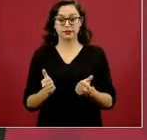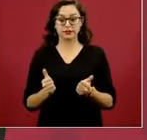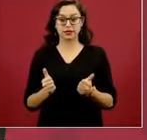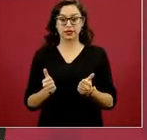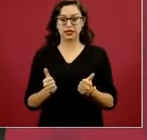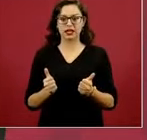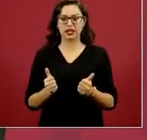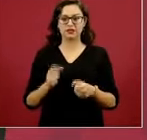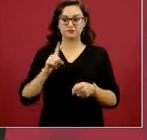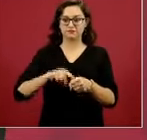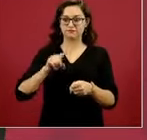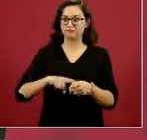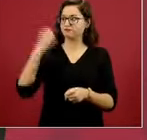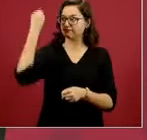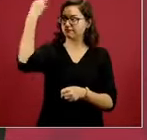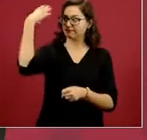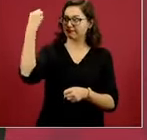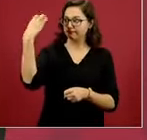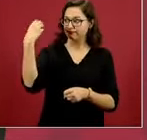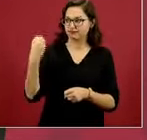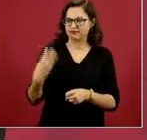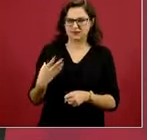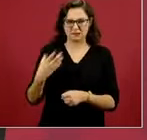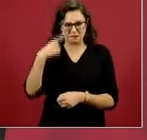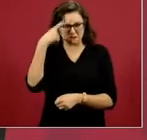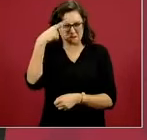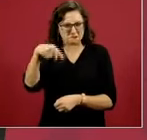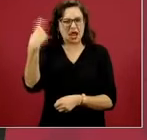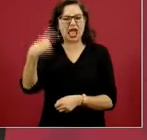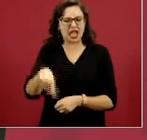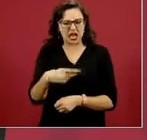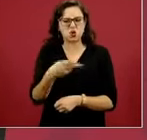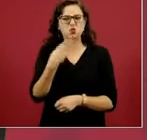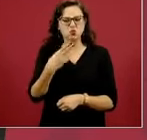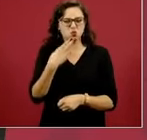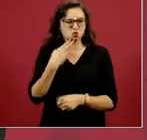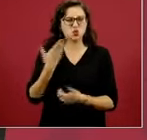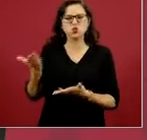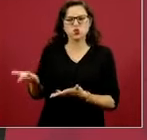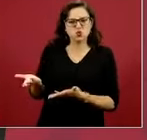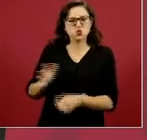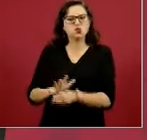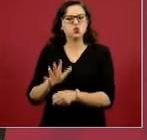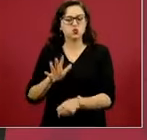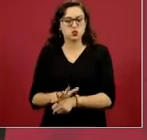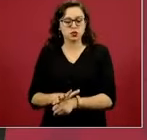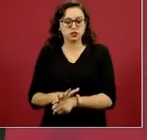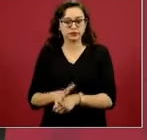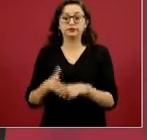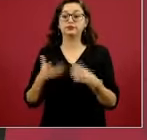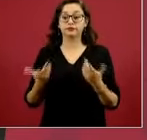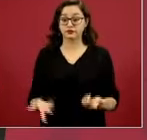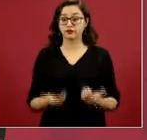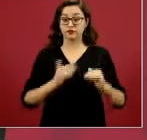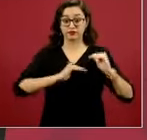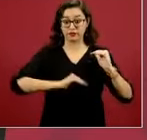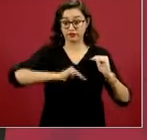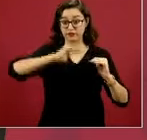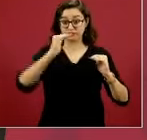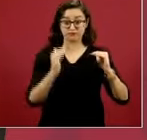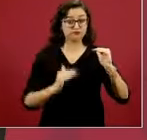significado del semáforo de riesgo, ¿no? Es importante entender que la carga y las curvas epidémicas